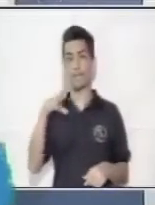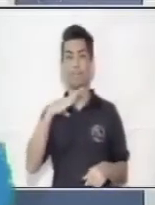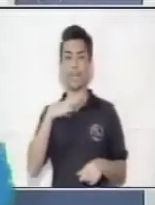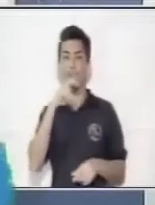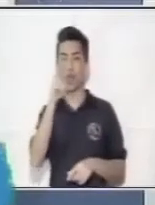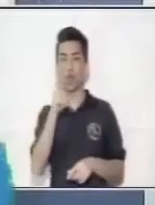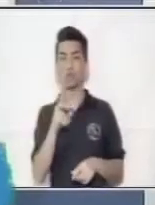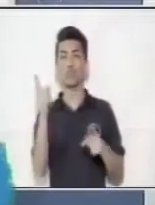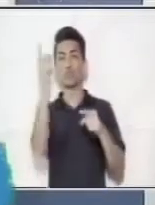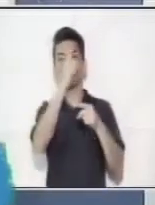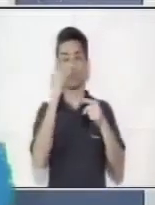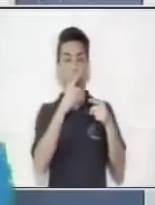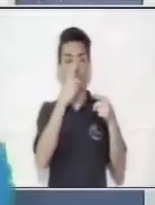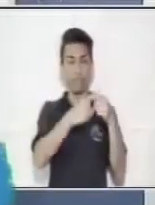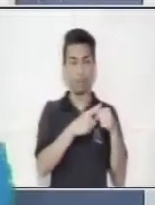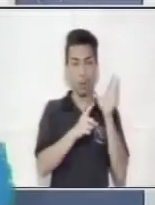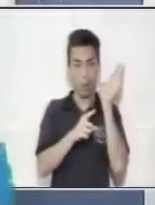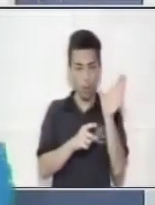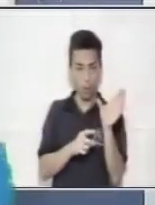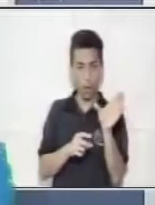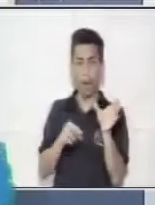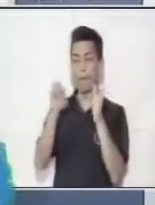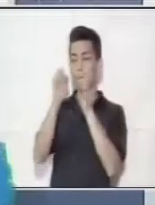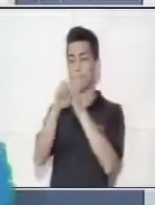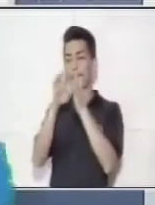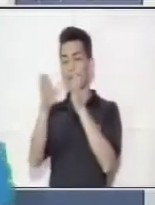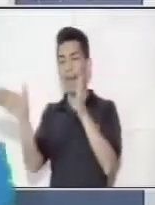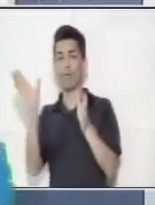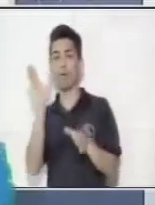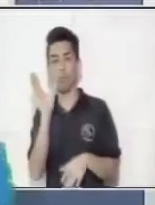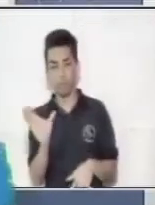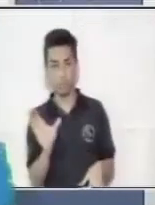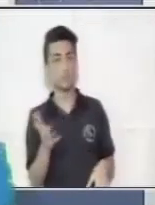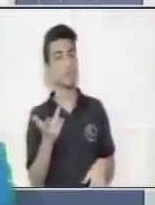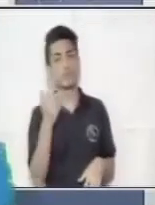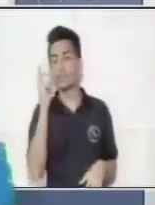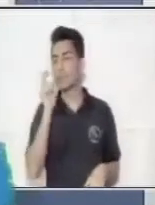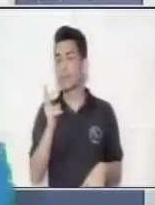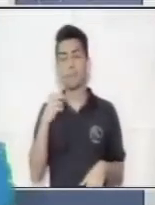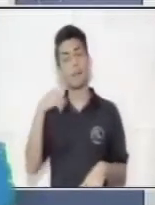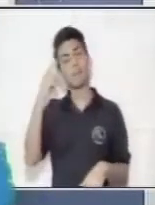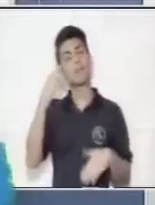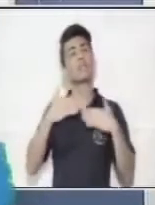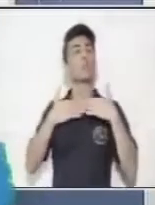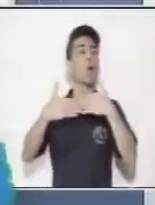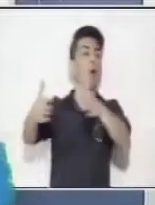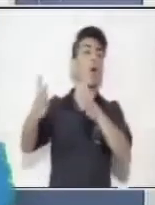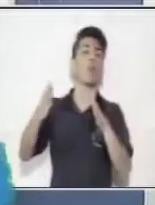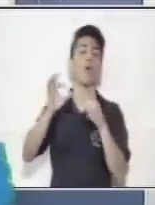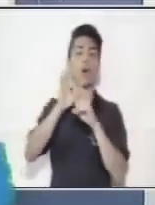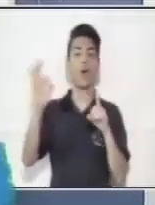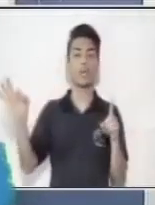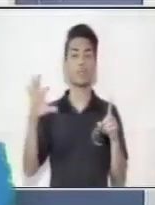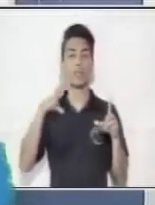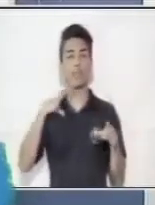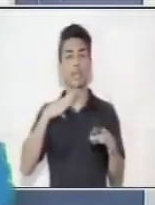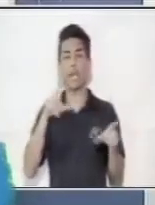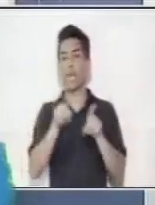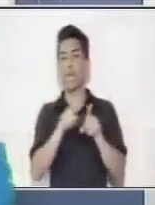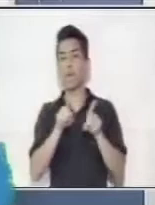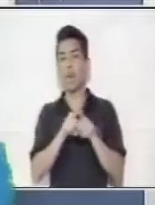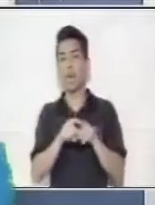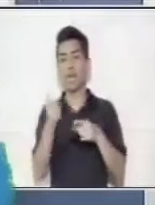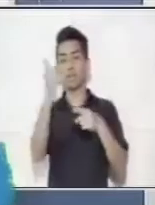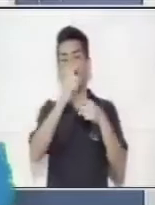y predicado. Pero muchas veces nosotros pensamos que las oraciones siempre van a tener esta misma estructura, que de primero van a iniciar con